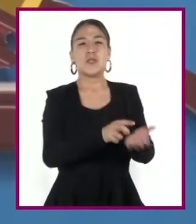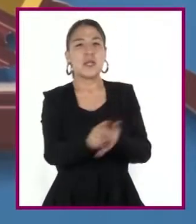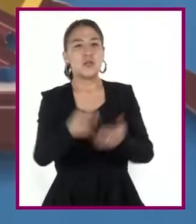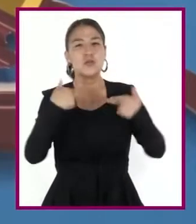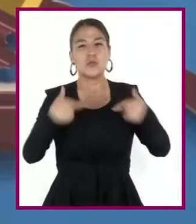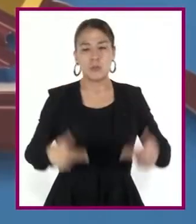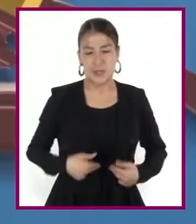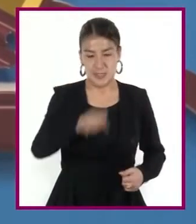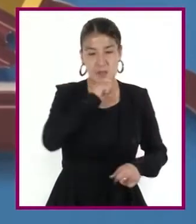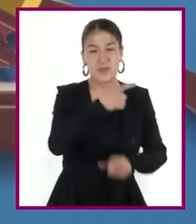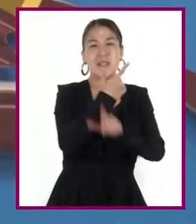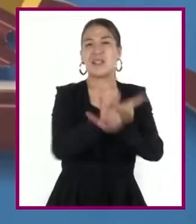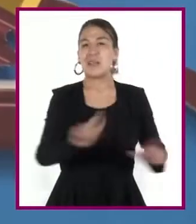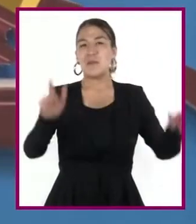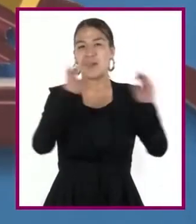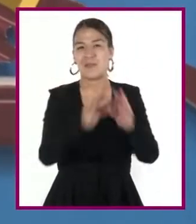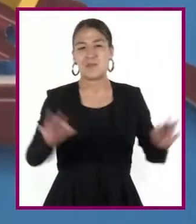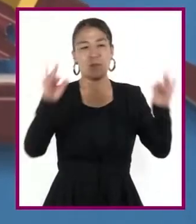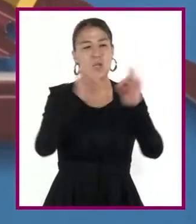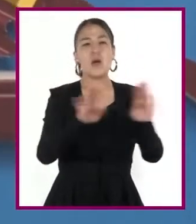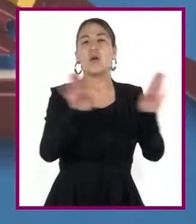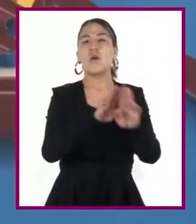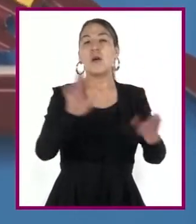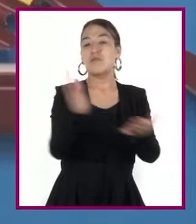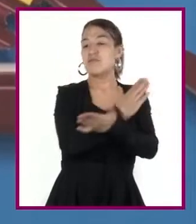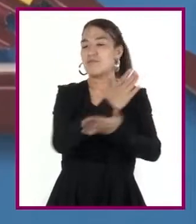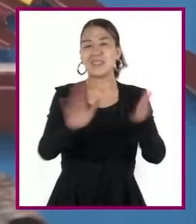las libertades fundamentales sin distinción.